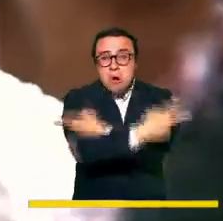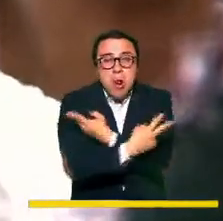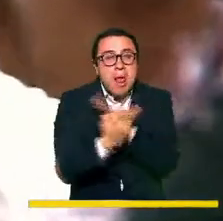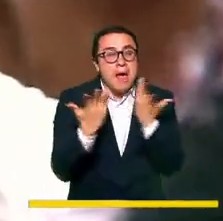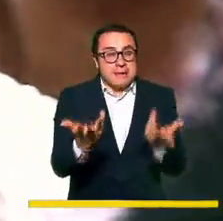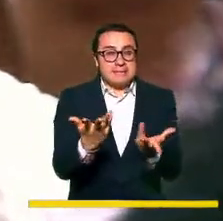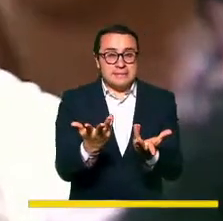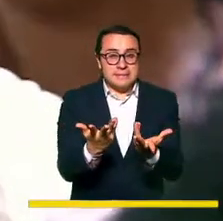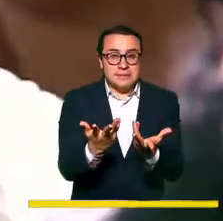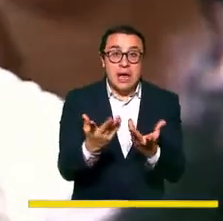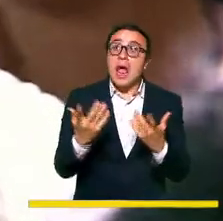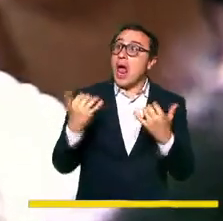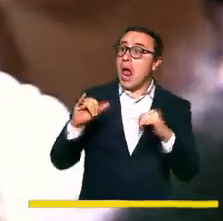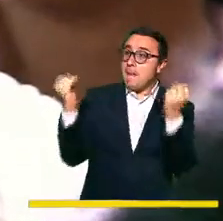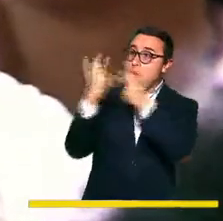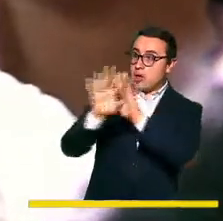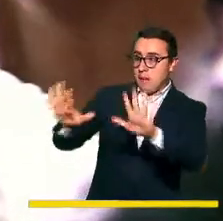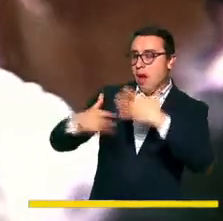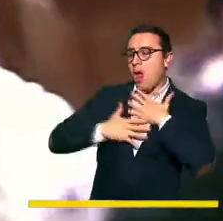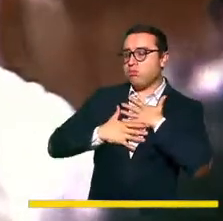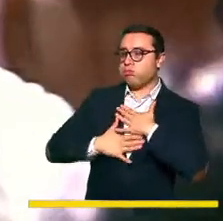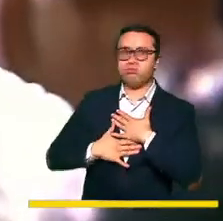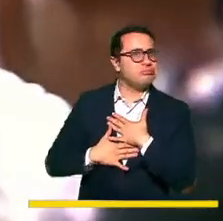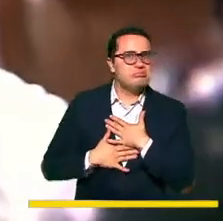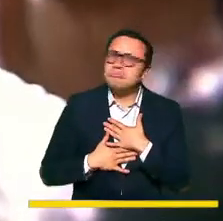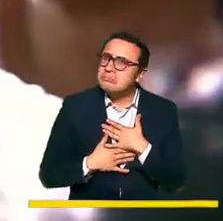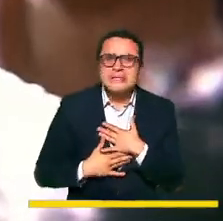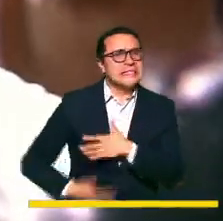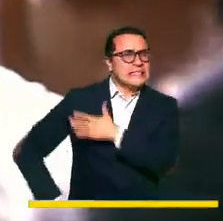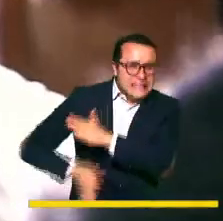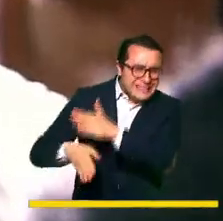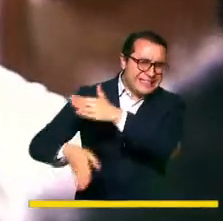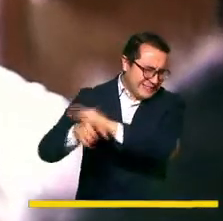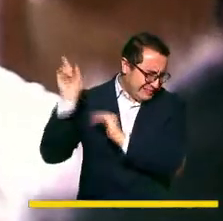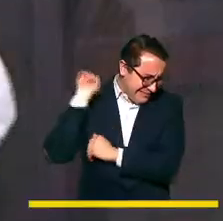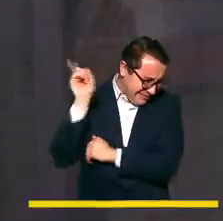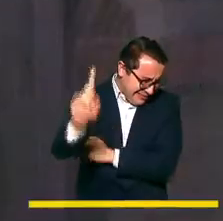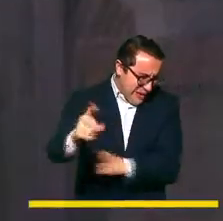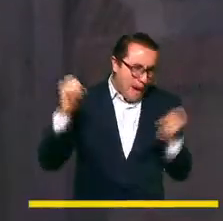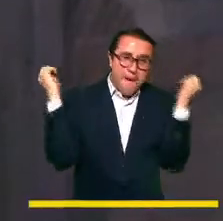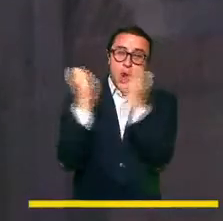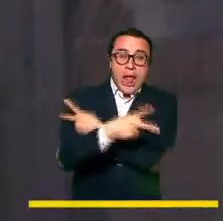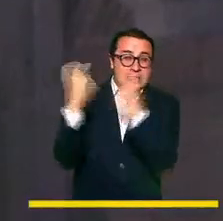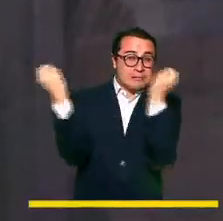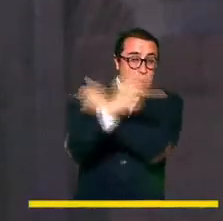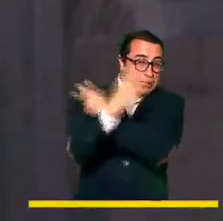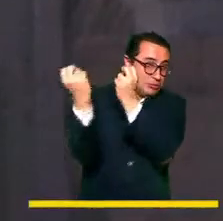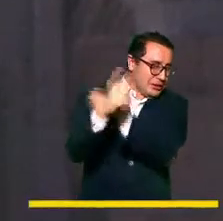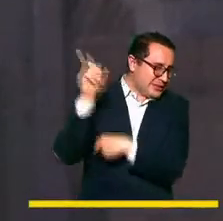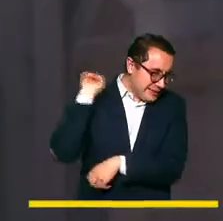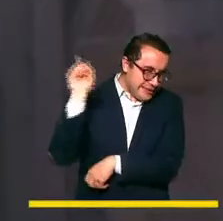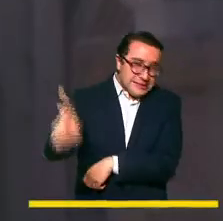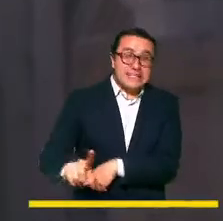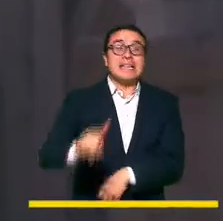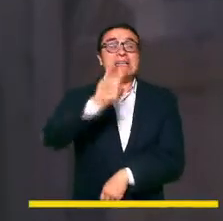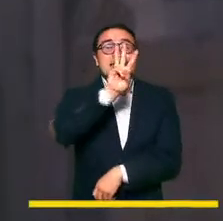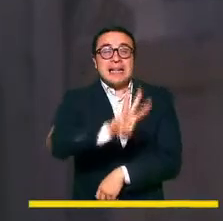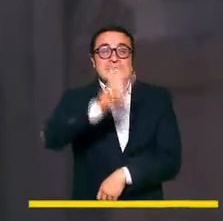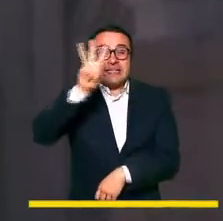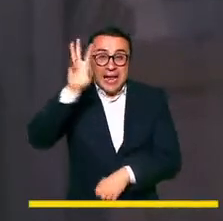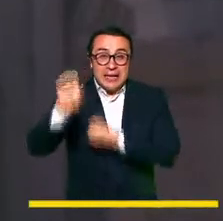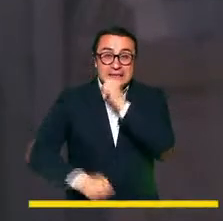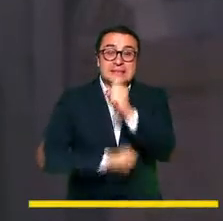no parece parar. Y por eso, por muchas razones que en estos 33 años no fue lo